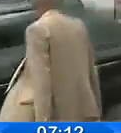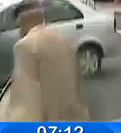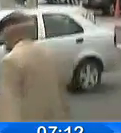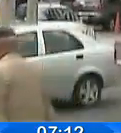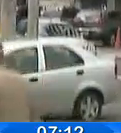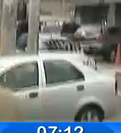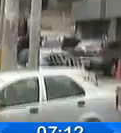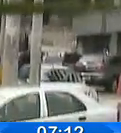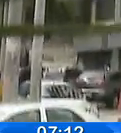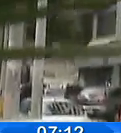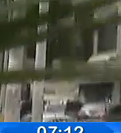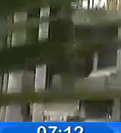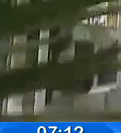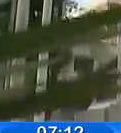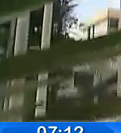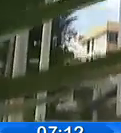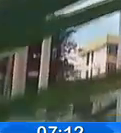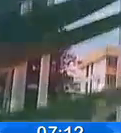volver.